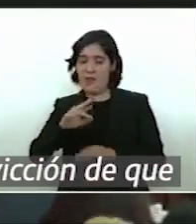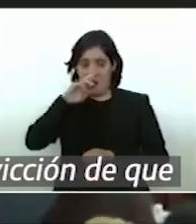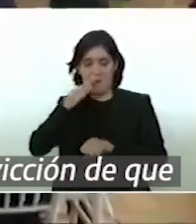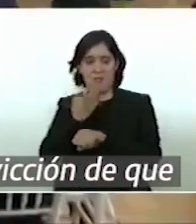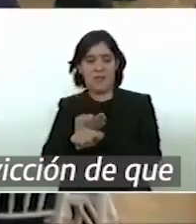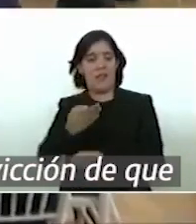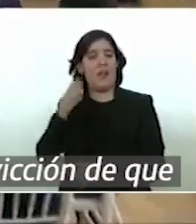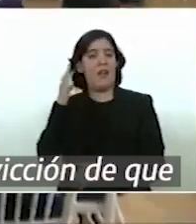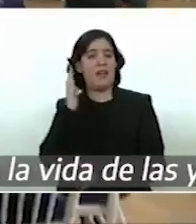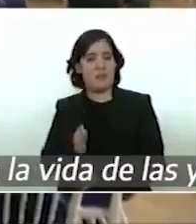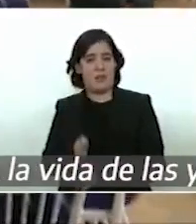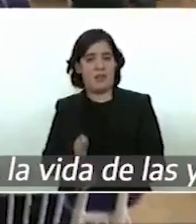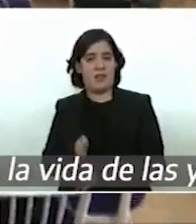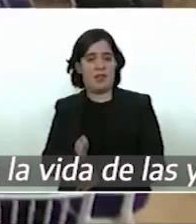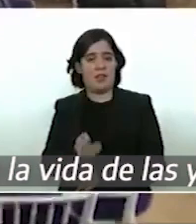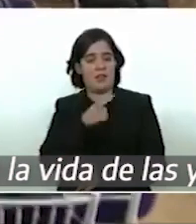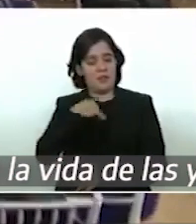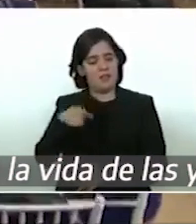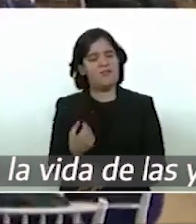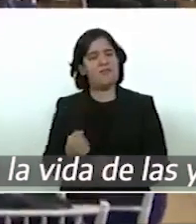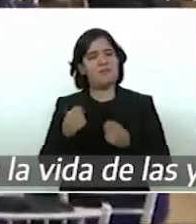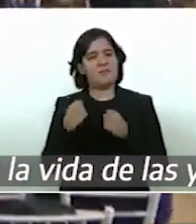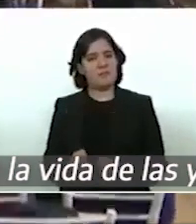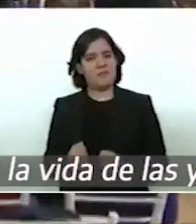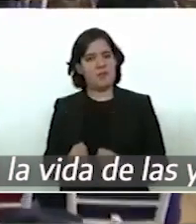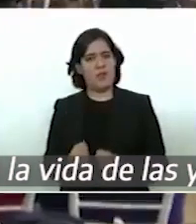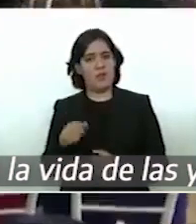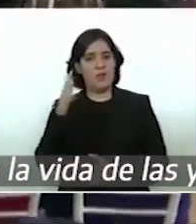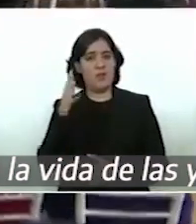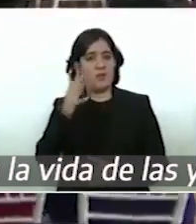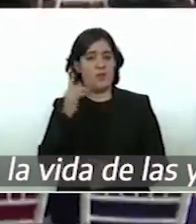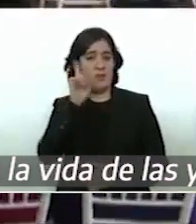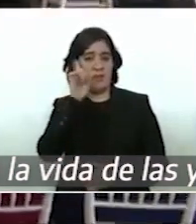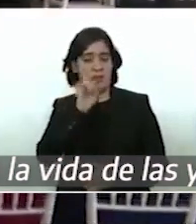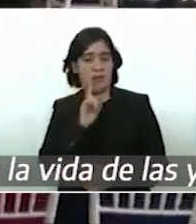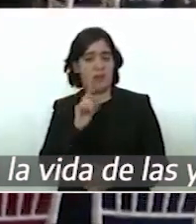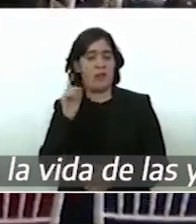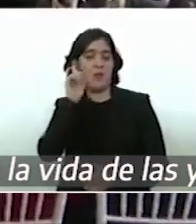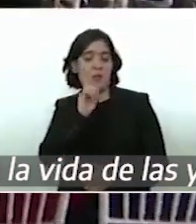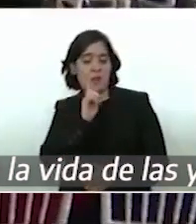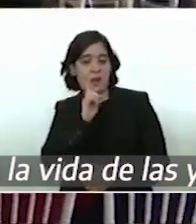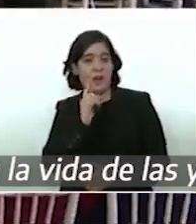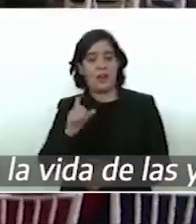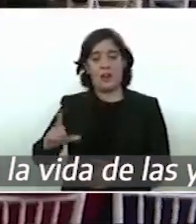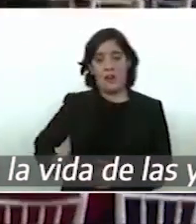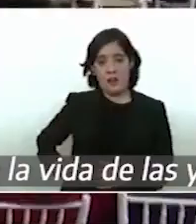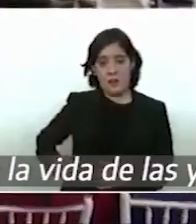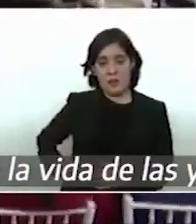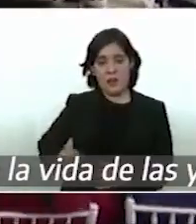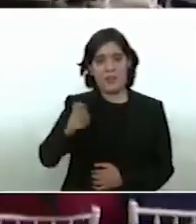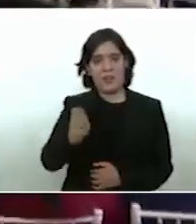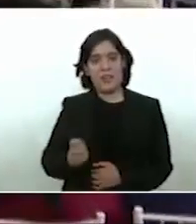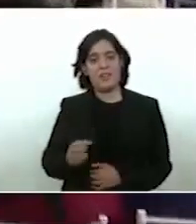la convicción de que nuestra llegada de todas las mujeres significa una mejora sustantiva en la vida